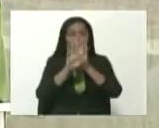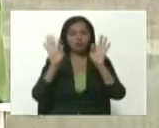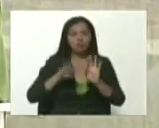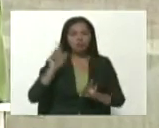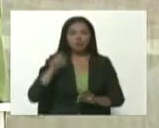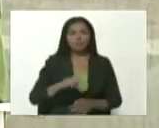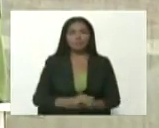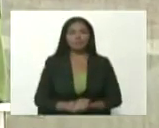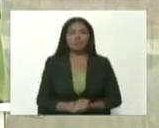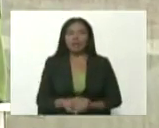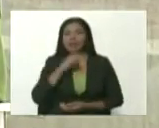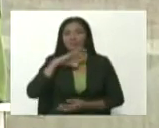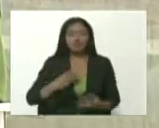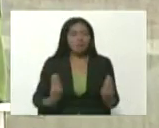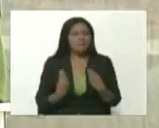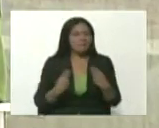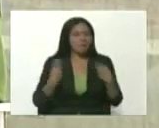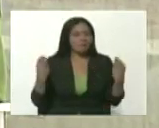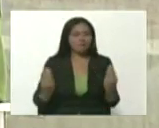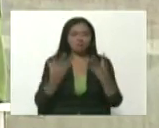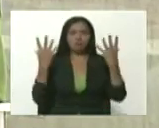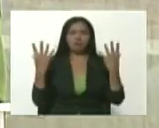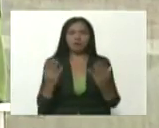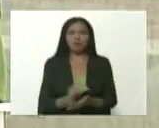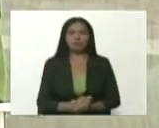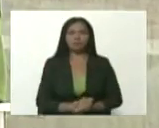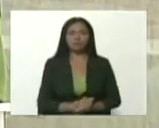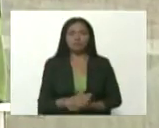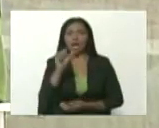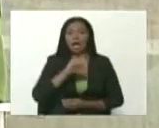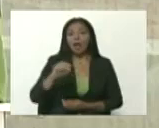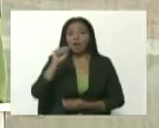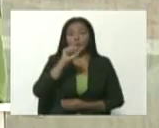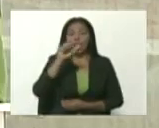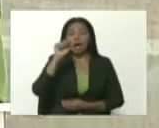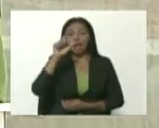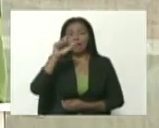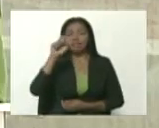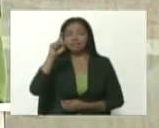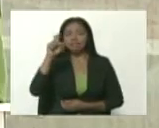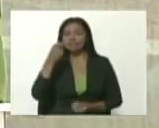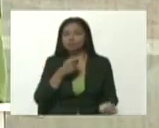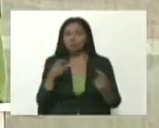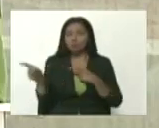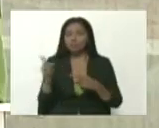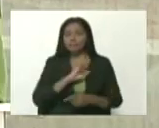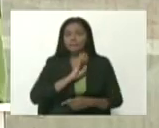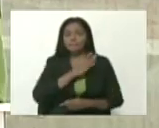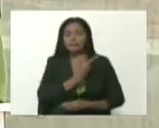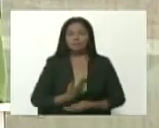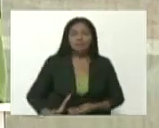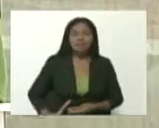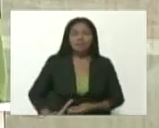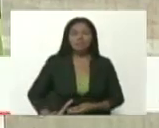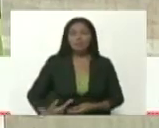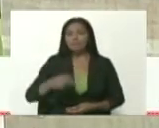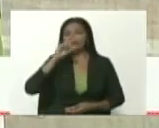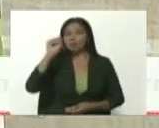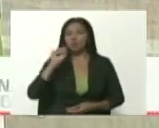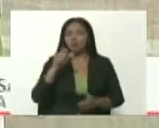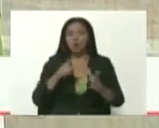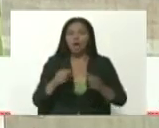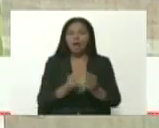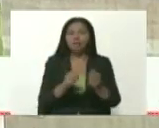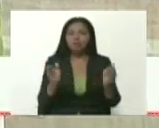la historia viva. Arroba Alexis Erra, mi presidente Nicolás Maduro, desde Lechería, estado